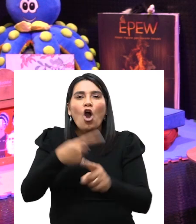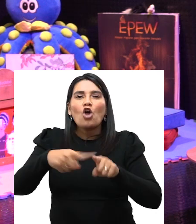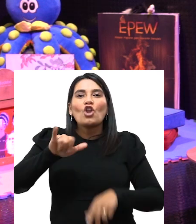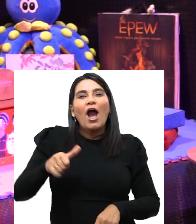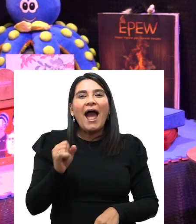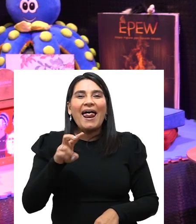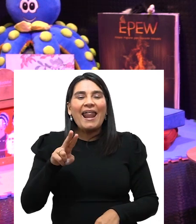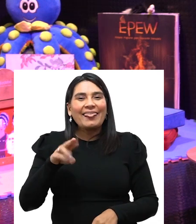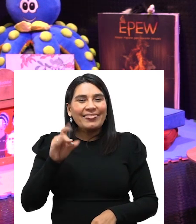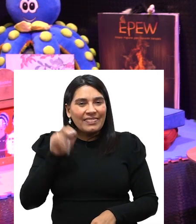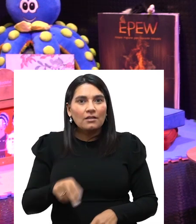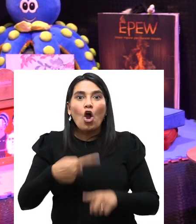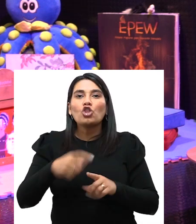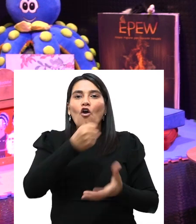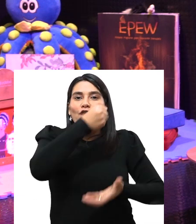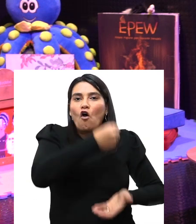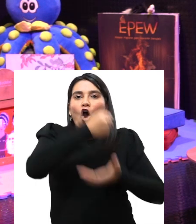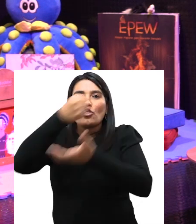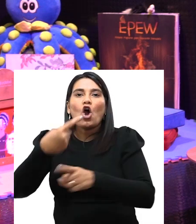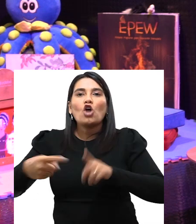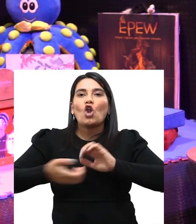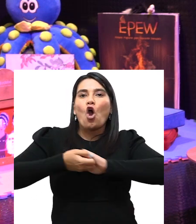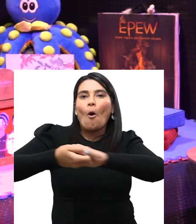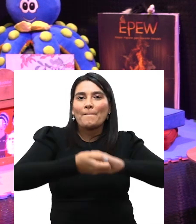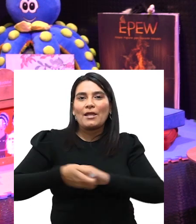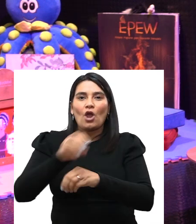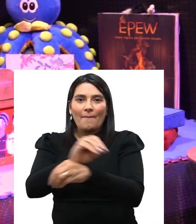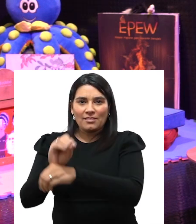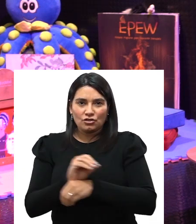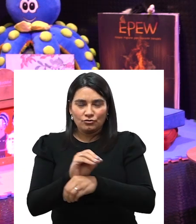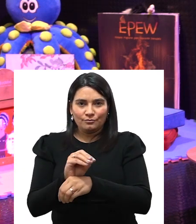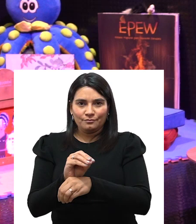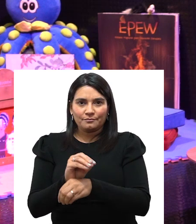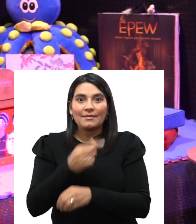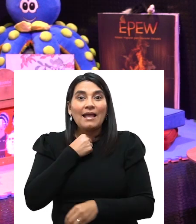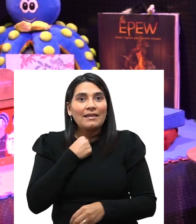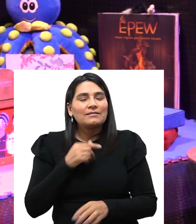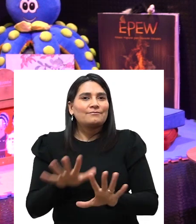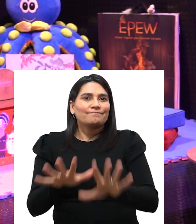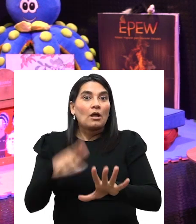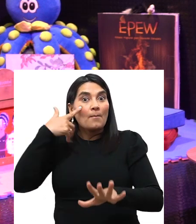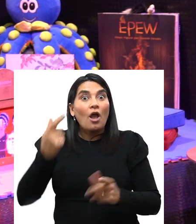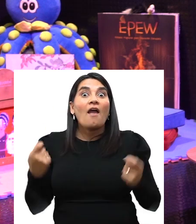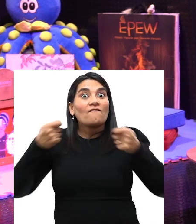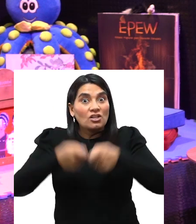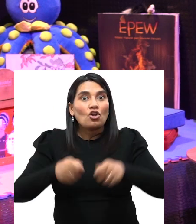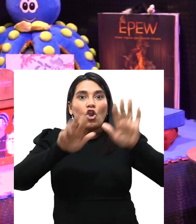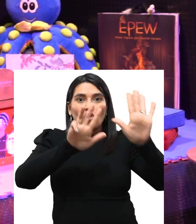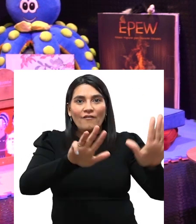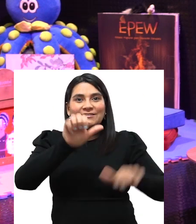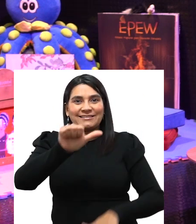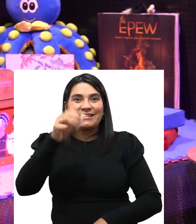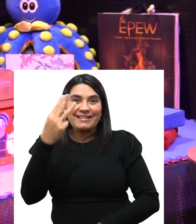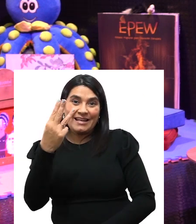vía transferencia de fondos y los convenios de alimentación. Quisiera destacar la inversión de 963